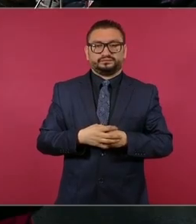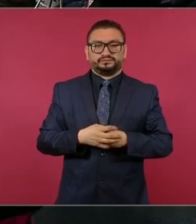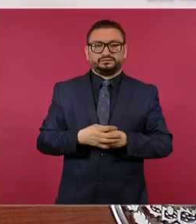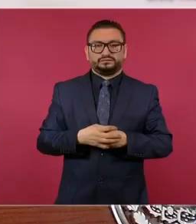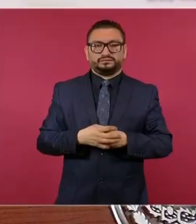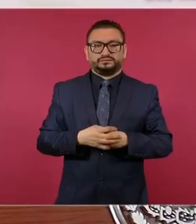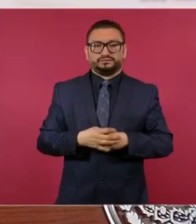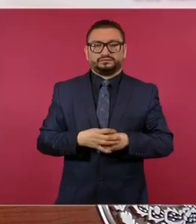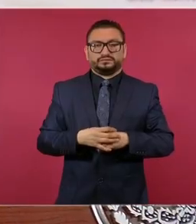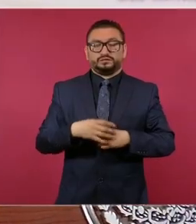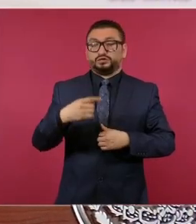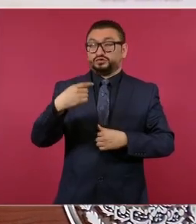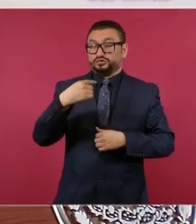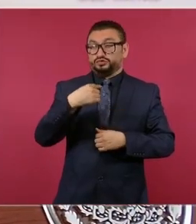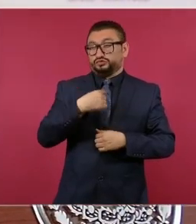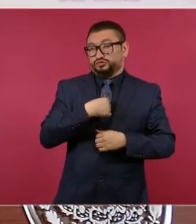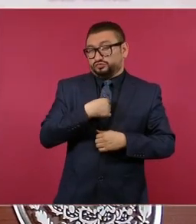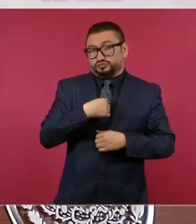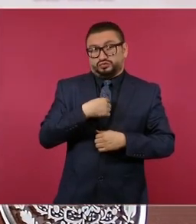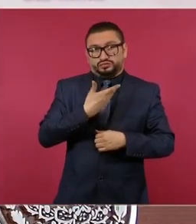muy obsesivo.